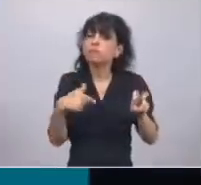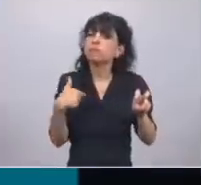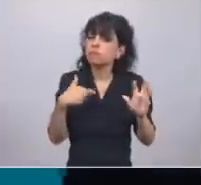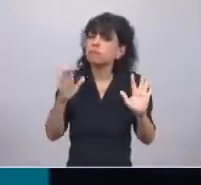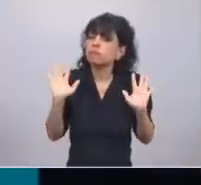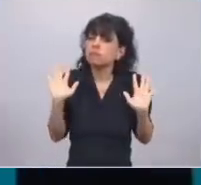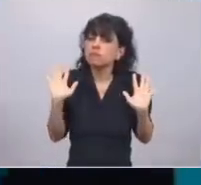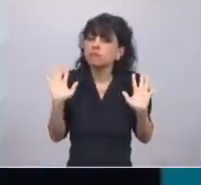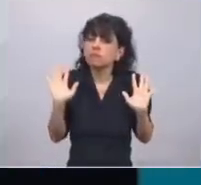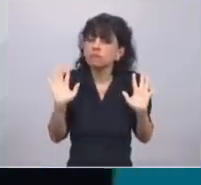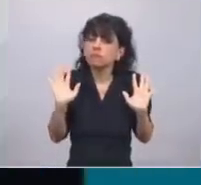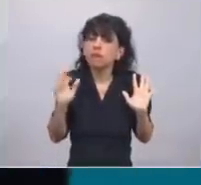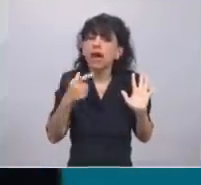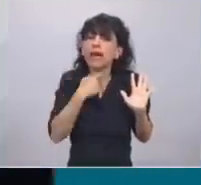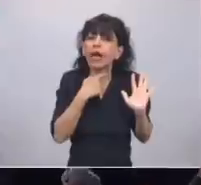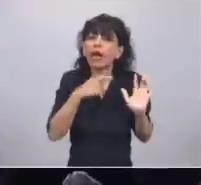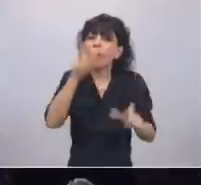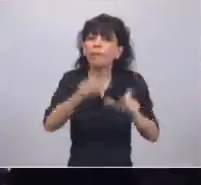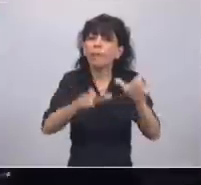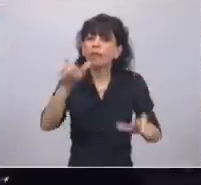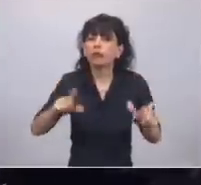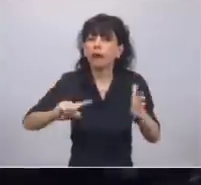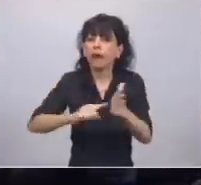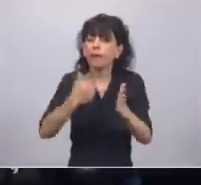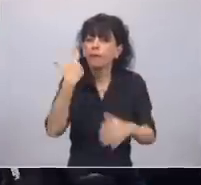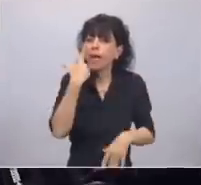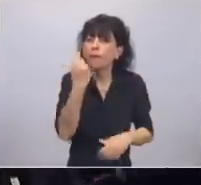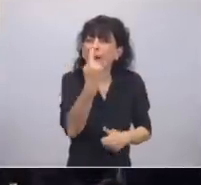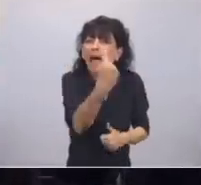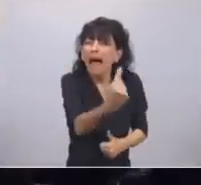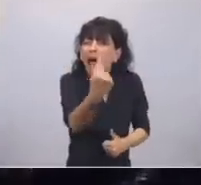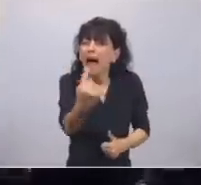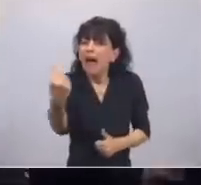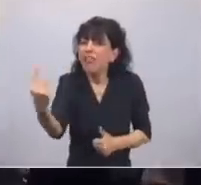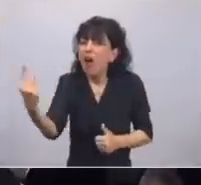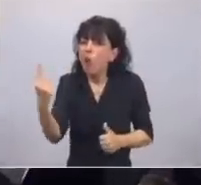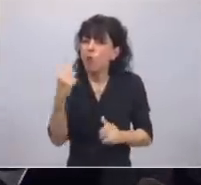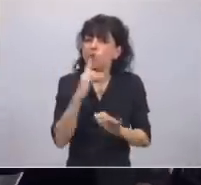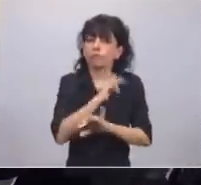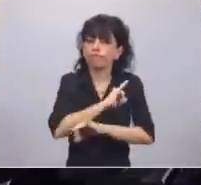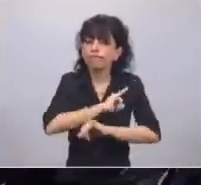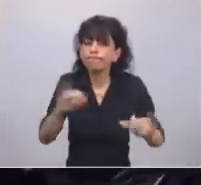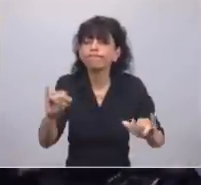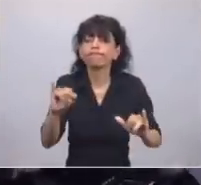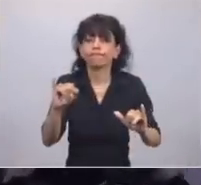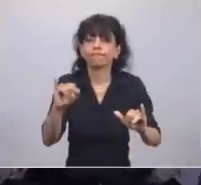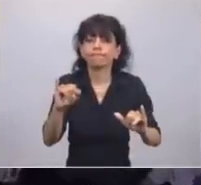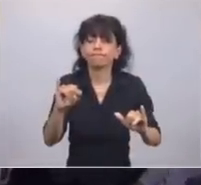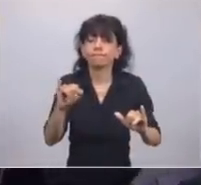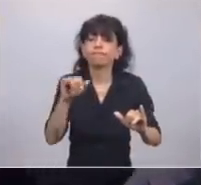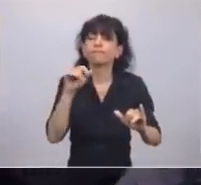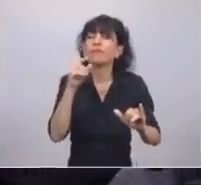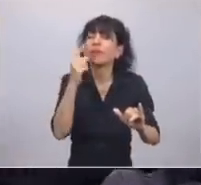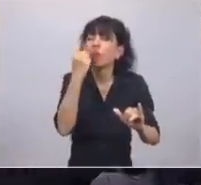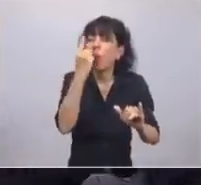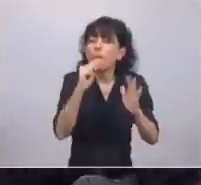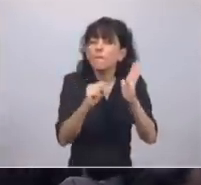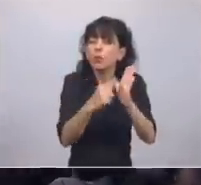quiero marcarle a cada porteño y a cada porteña la primer